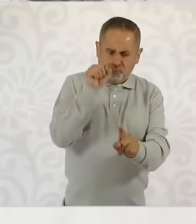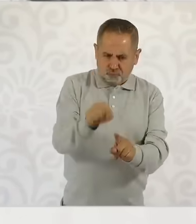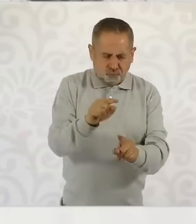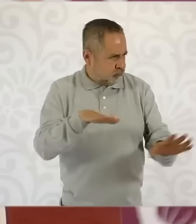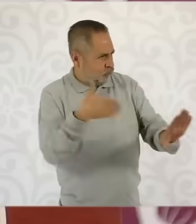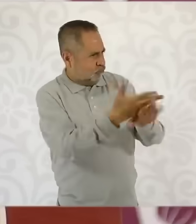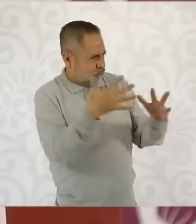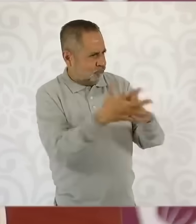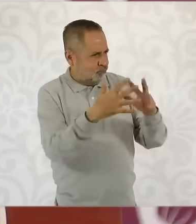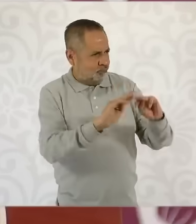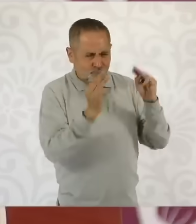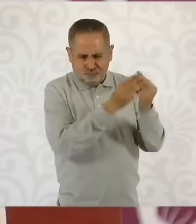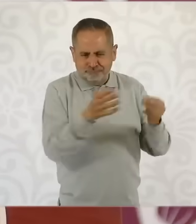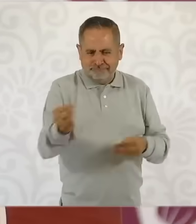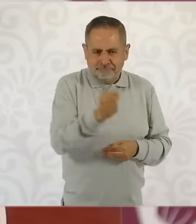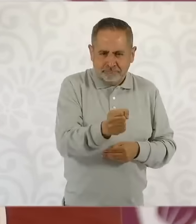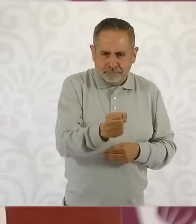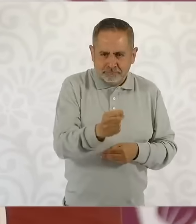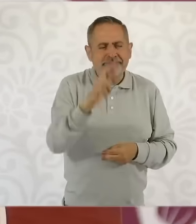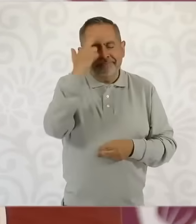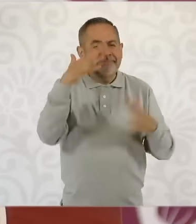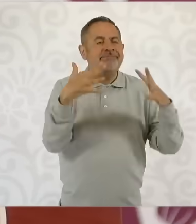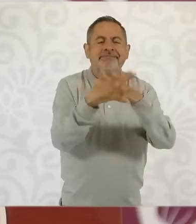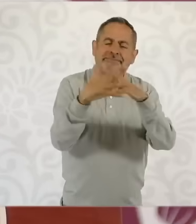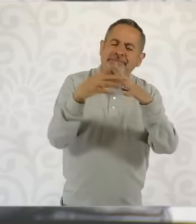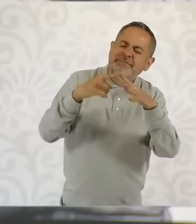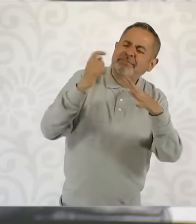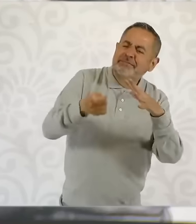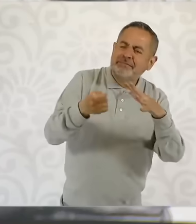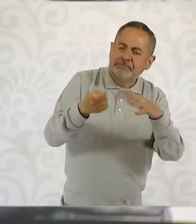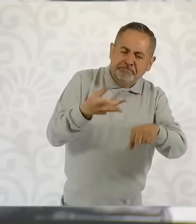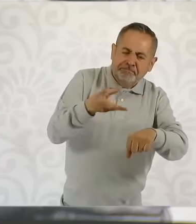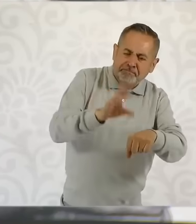guerra, recuerden que guerra es permiso para matar.